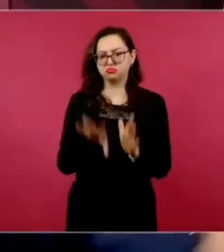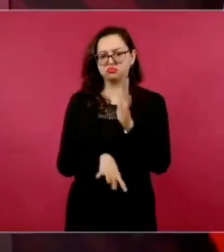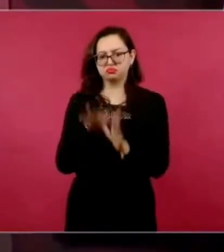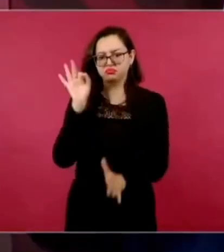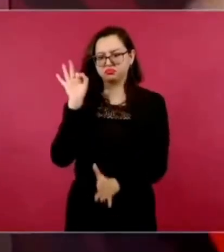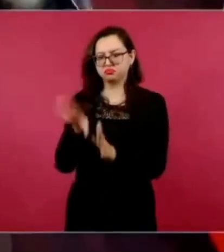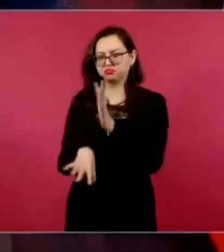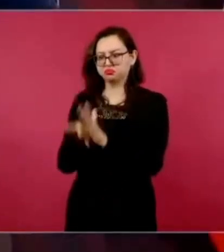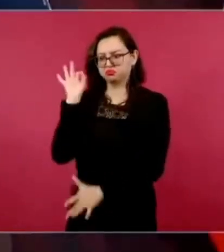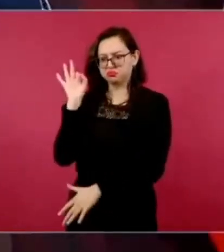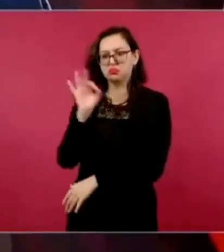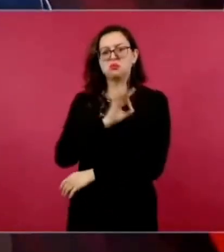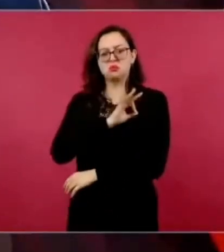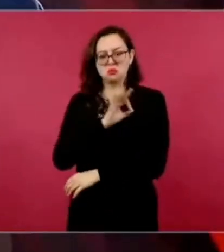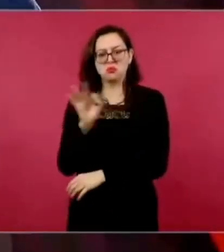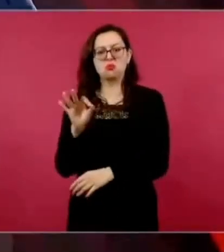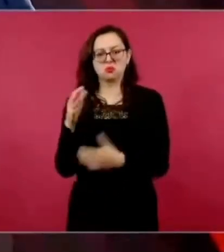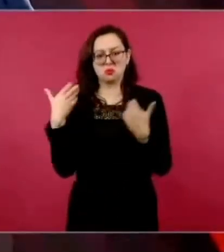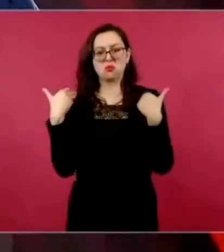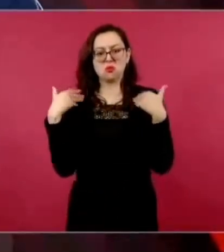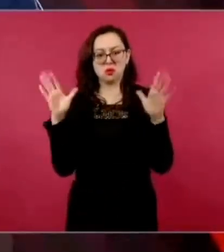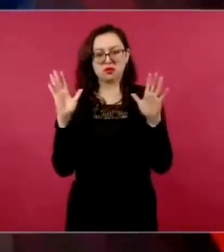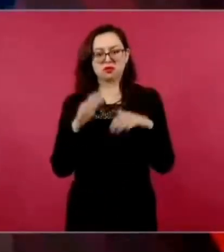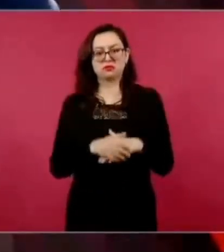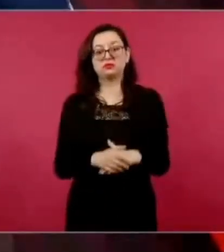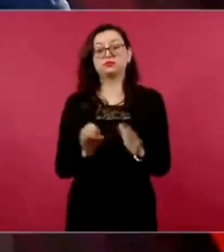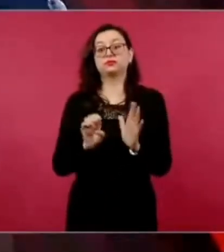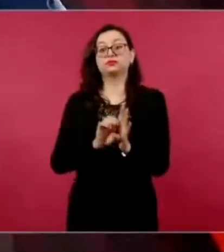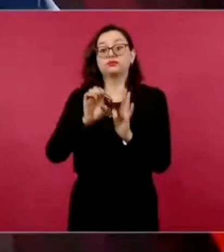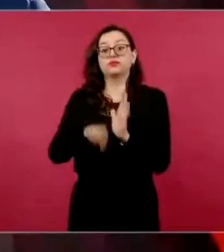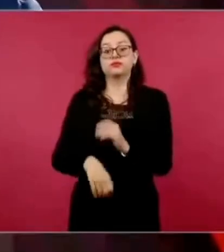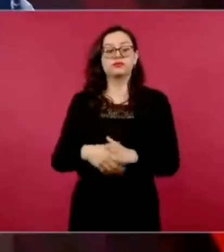O sea, pues se pueden inscribir 500 para